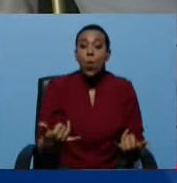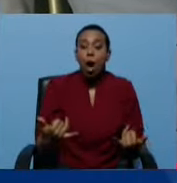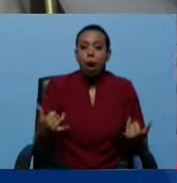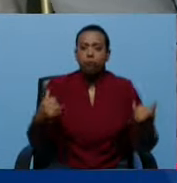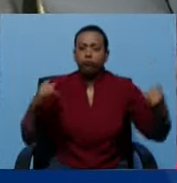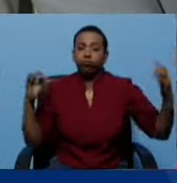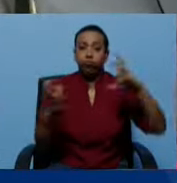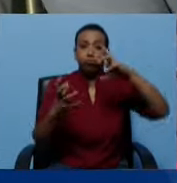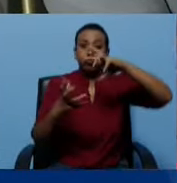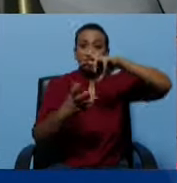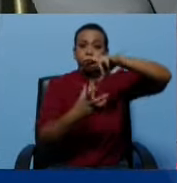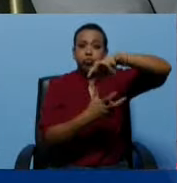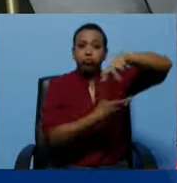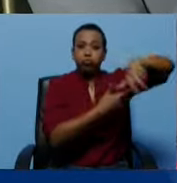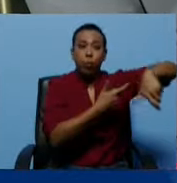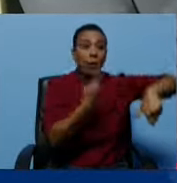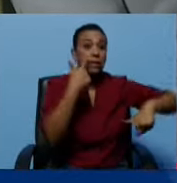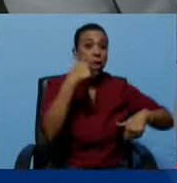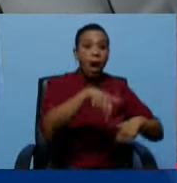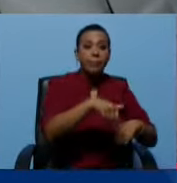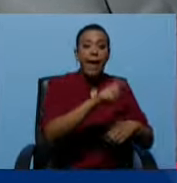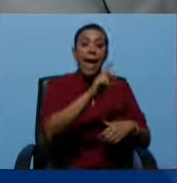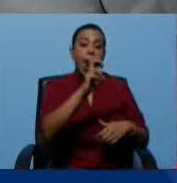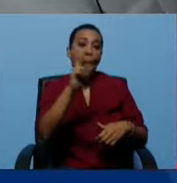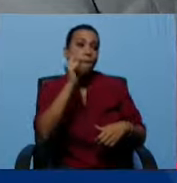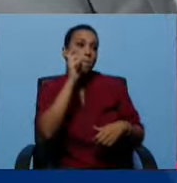que los poderosos del mundo, tipo Elon Musk,